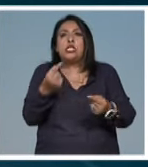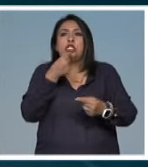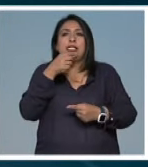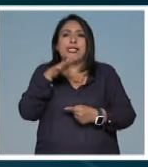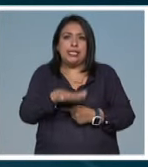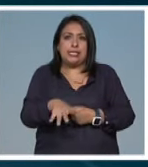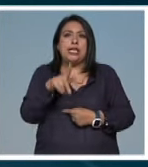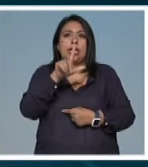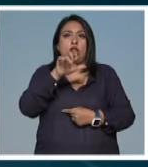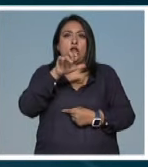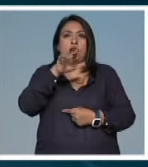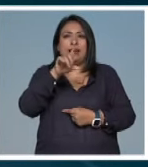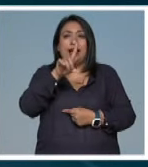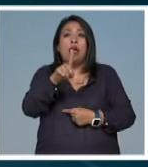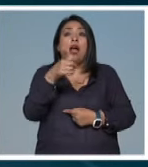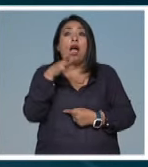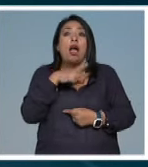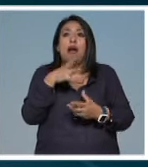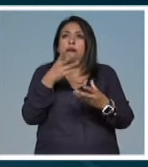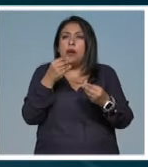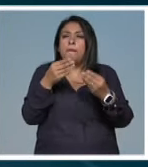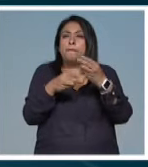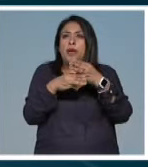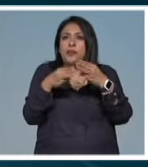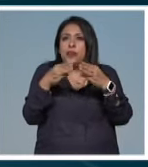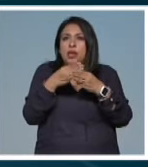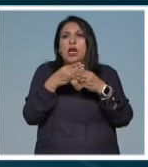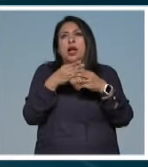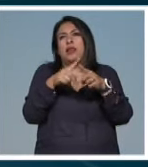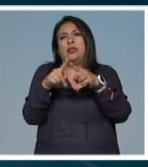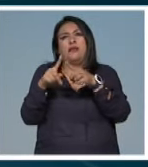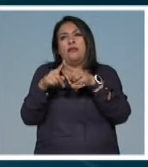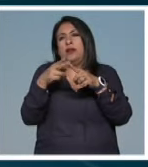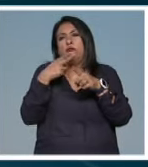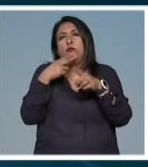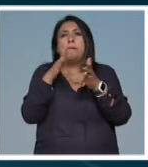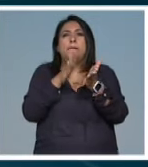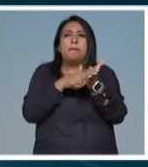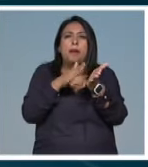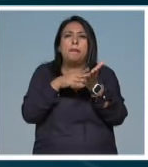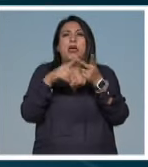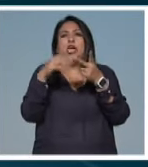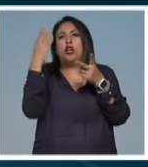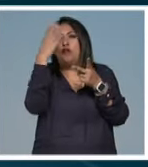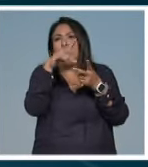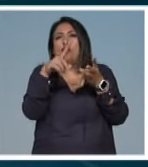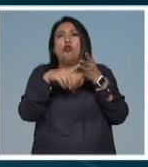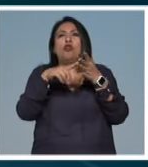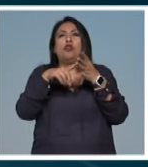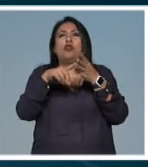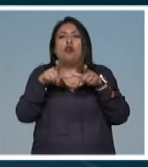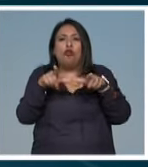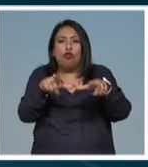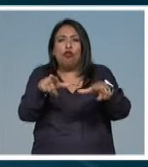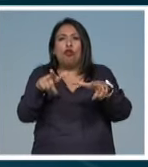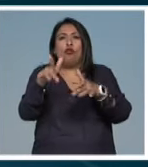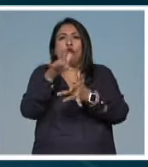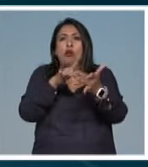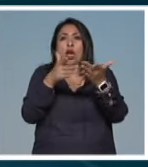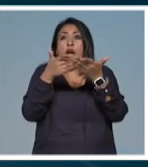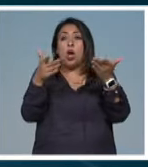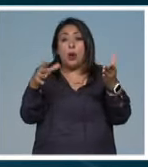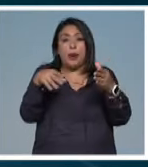niñas, Jonard conservó gran cantidad de materiales en múltiples soportes, desde papel, fotografías, videocassettes y discos, que ahora